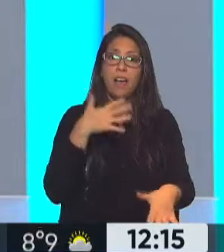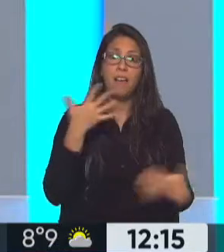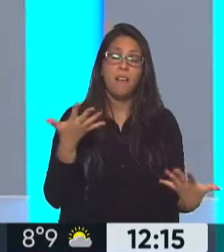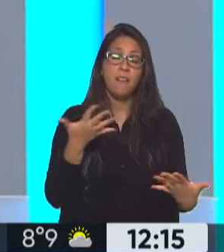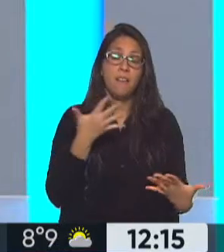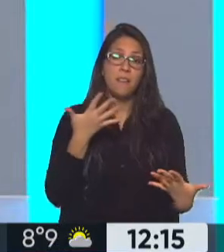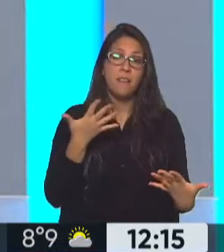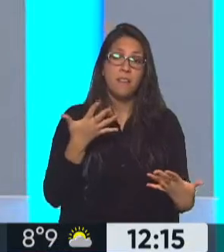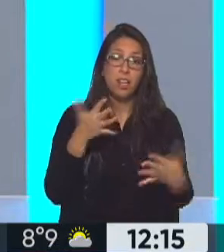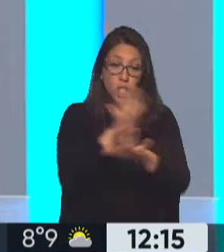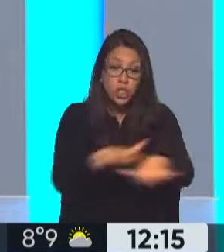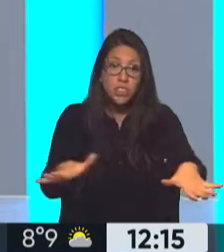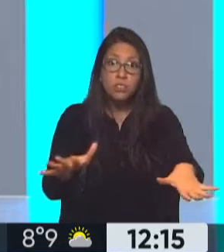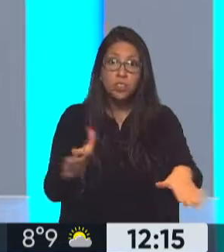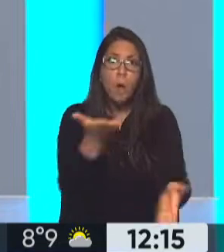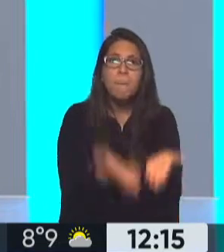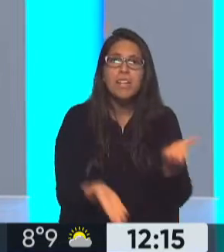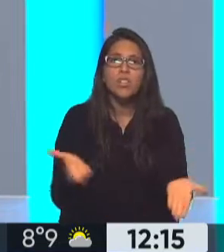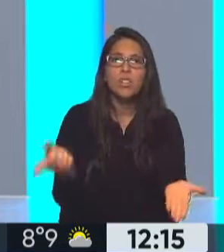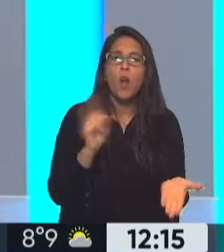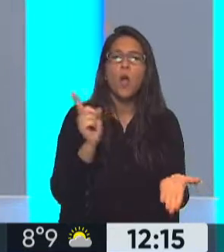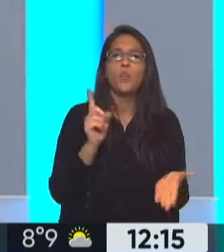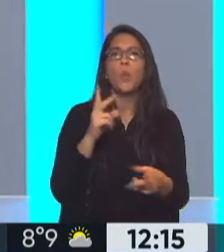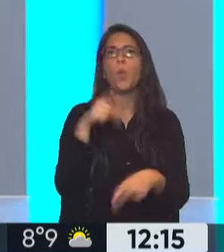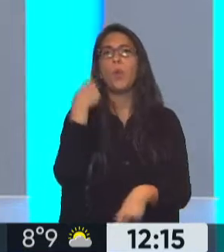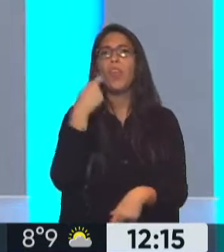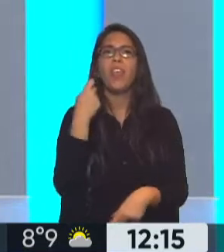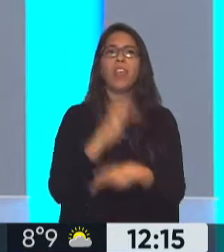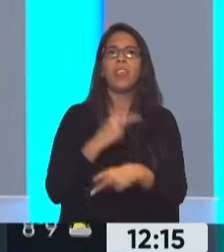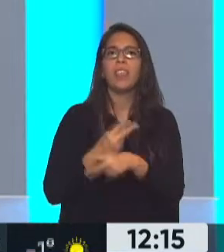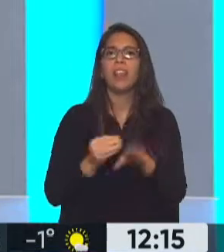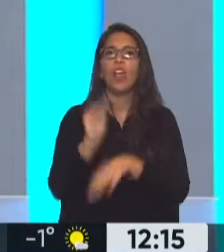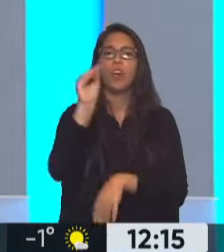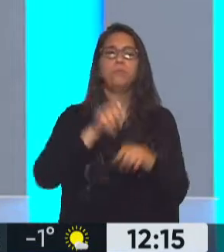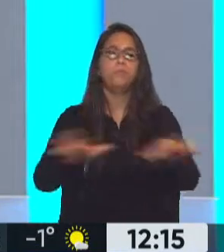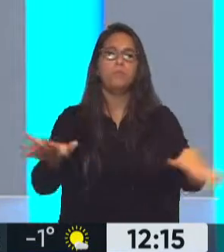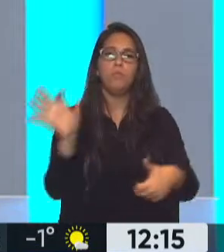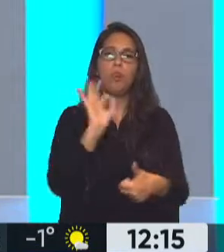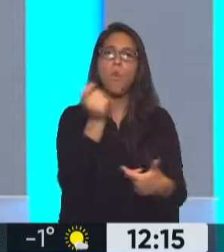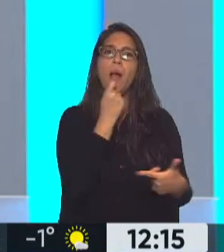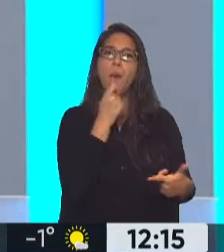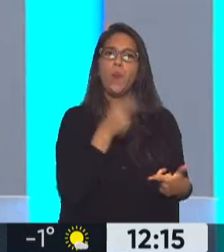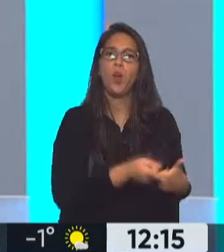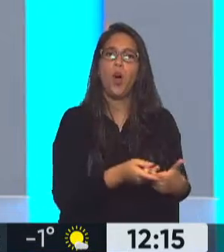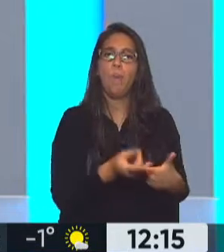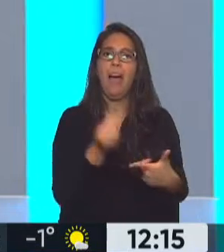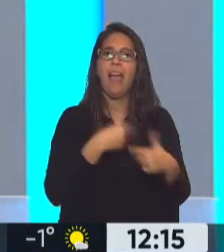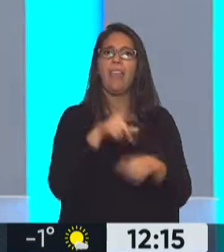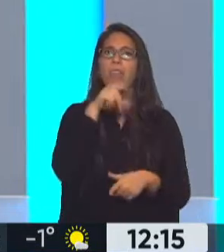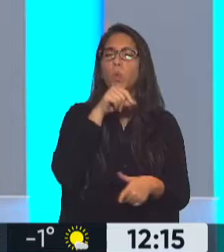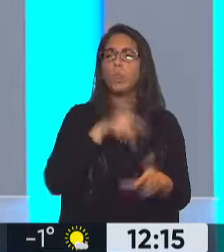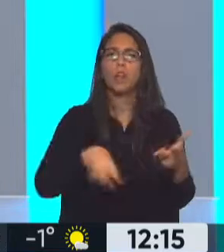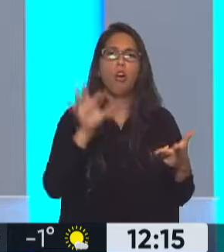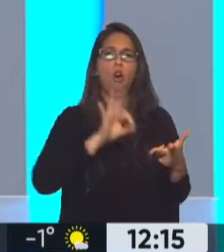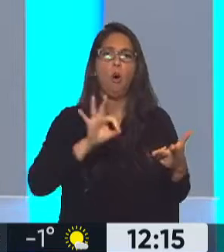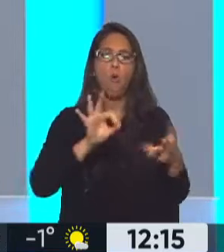capaz, pero son personas, no son un video de TikTok, no son un chiste que se hace en Twitter, no son